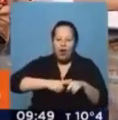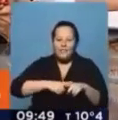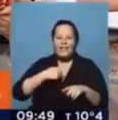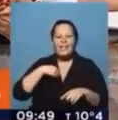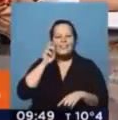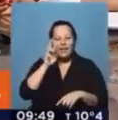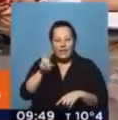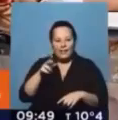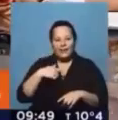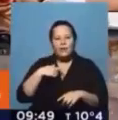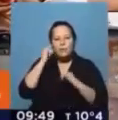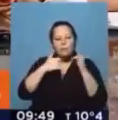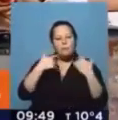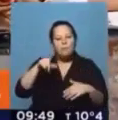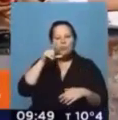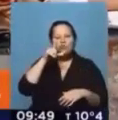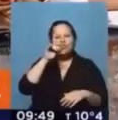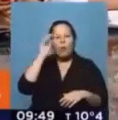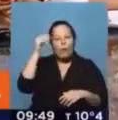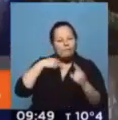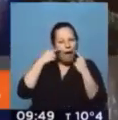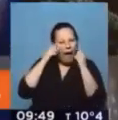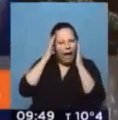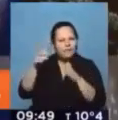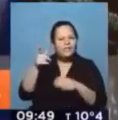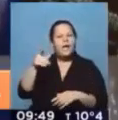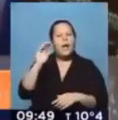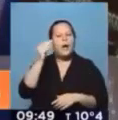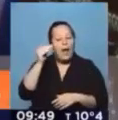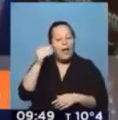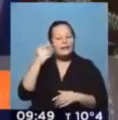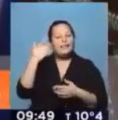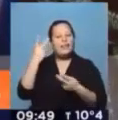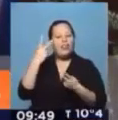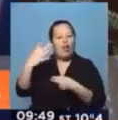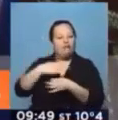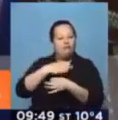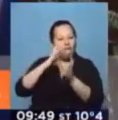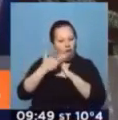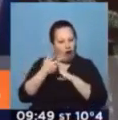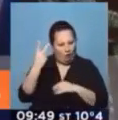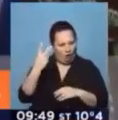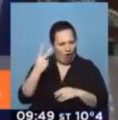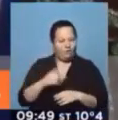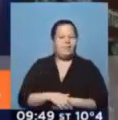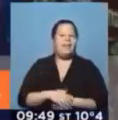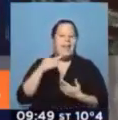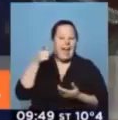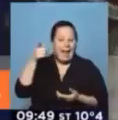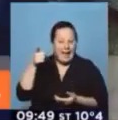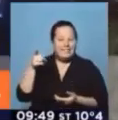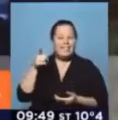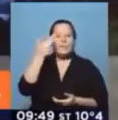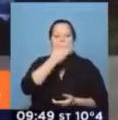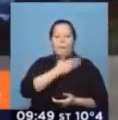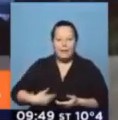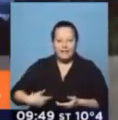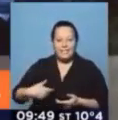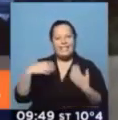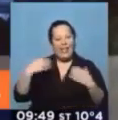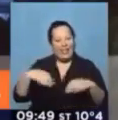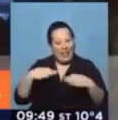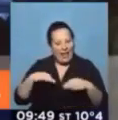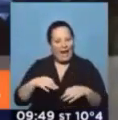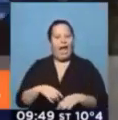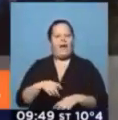veía, sigo mucho el tema de Dilma también. Creo que Brasil nos enseña dos cosas. Obviamente ella, digamos, es una presidenta vulnerable,